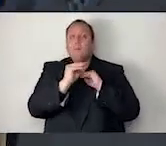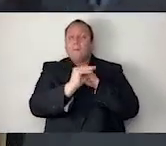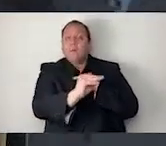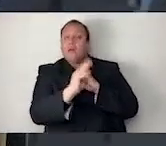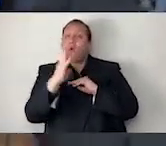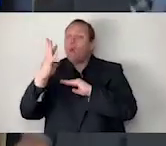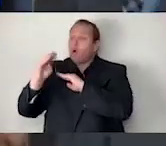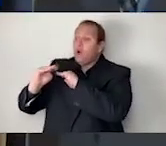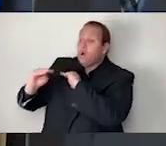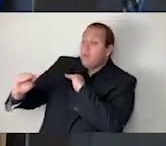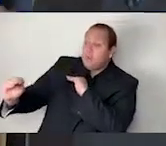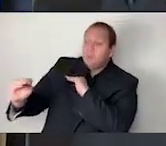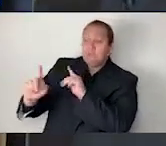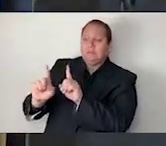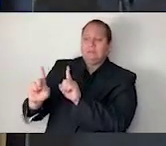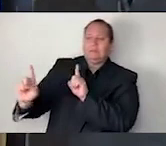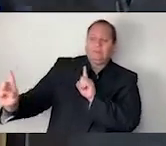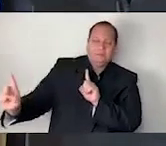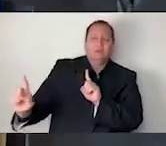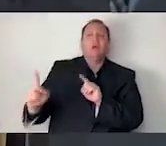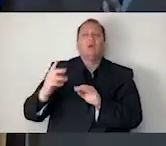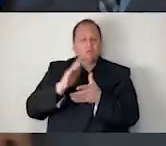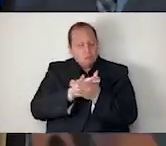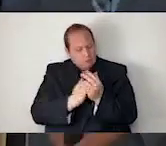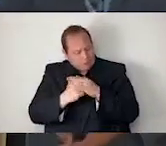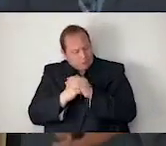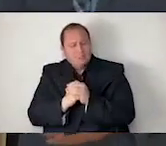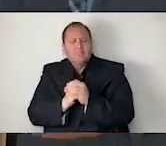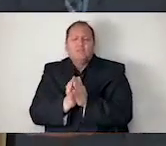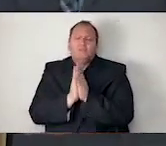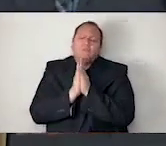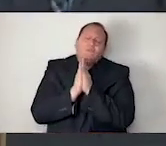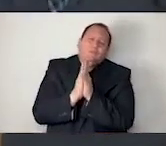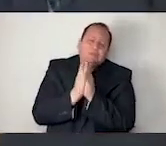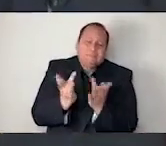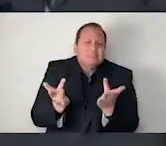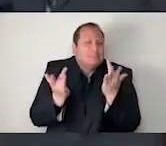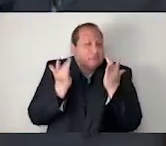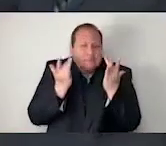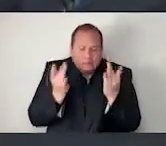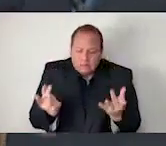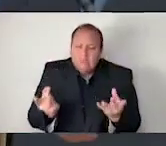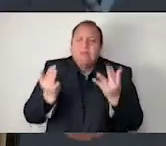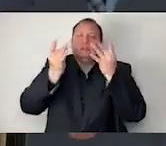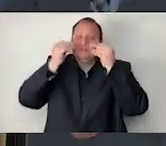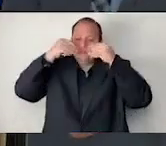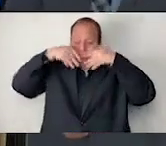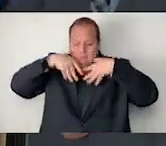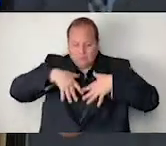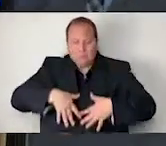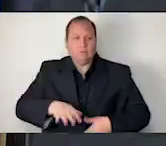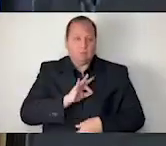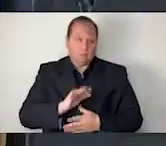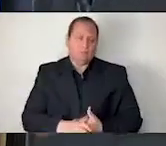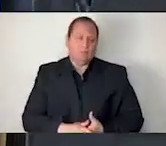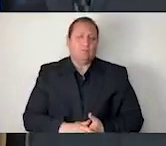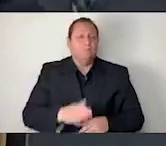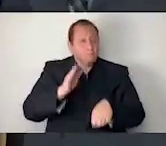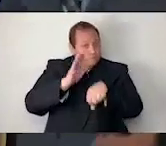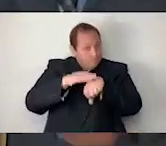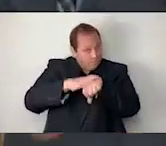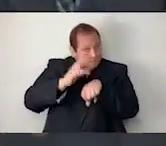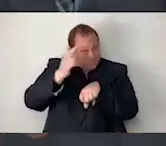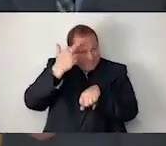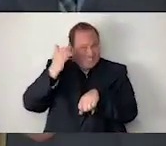toquen la cara porque ellos y recordar lo que comentaba ahorita el gobernador no hagan caso de rumores o información falsa